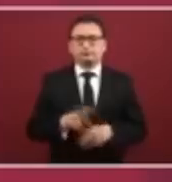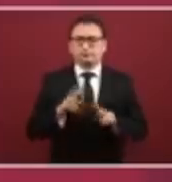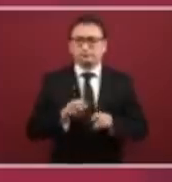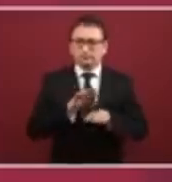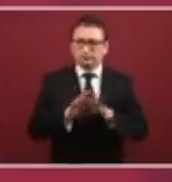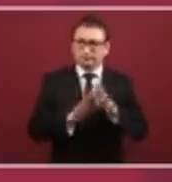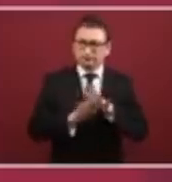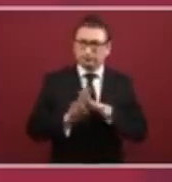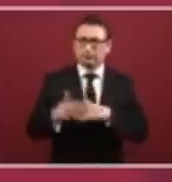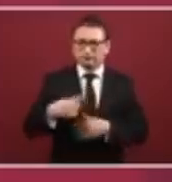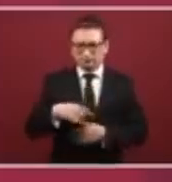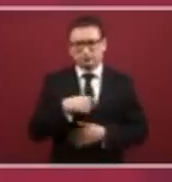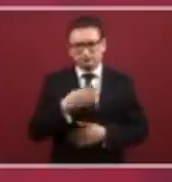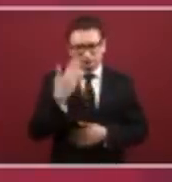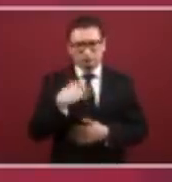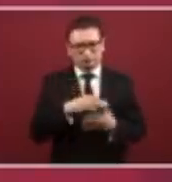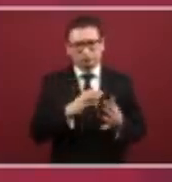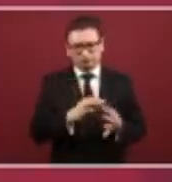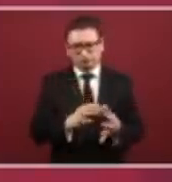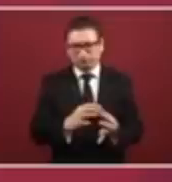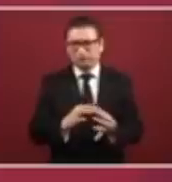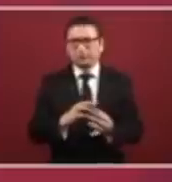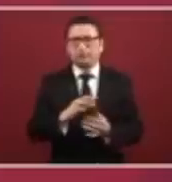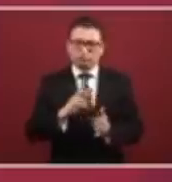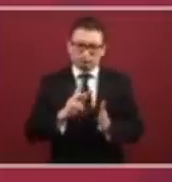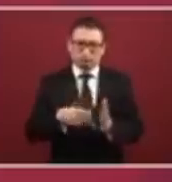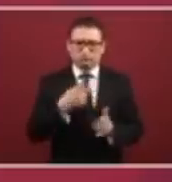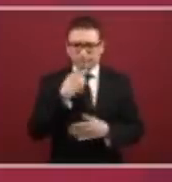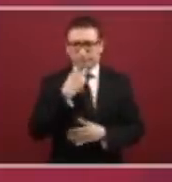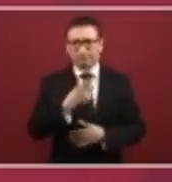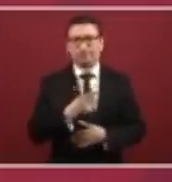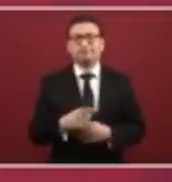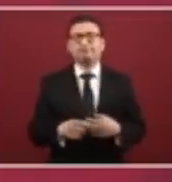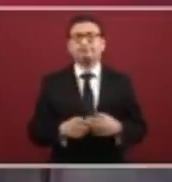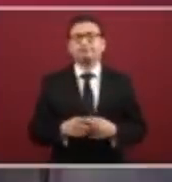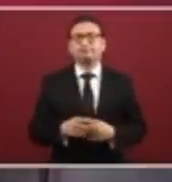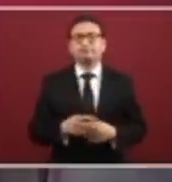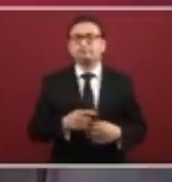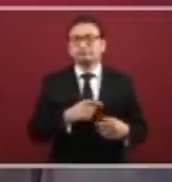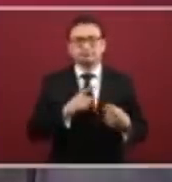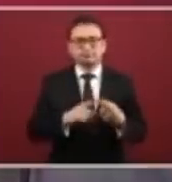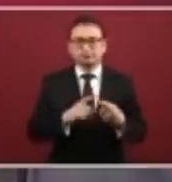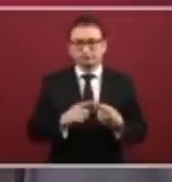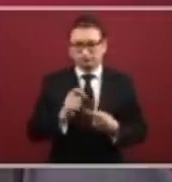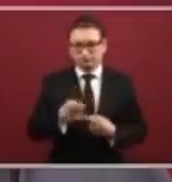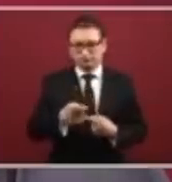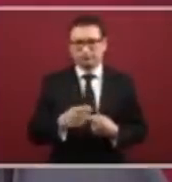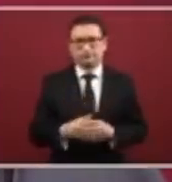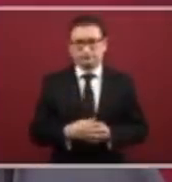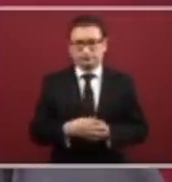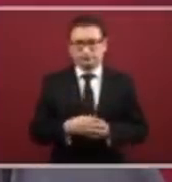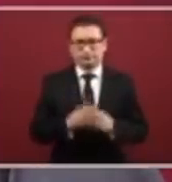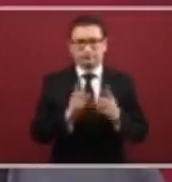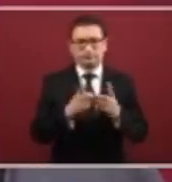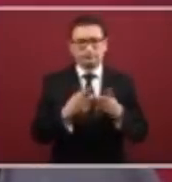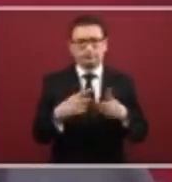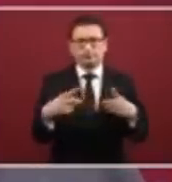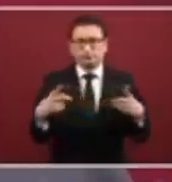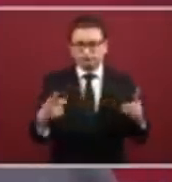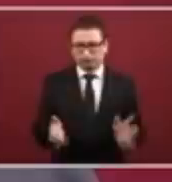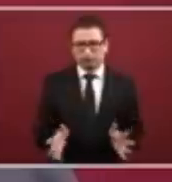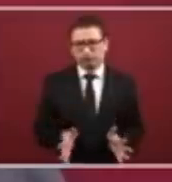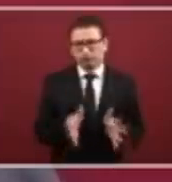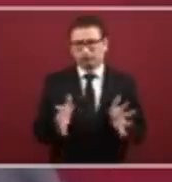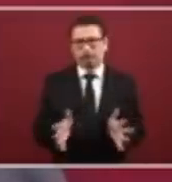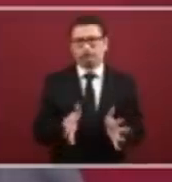postura, no está de más repetirlo. Primero, impulsar mucho el desarrollo